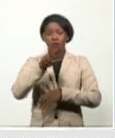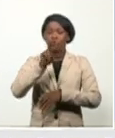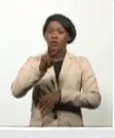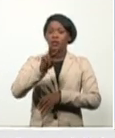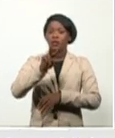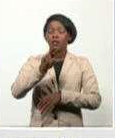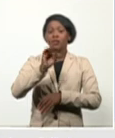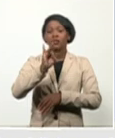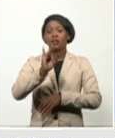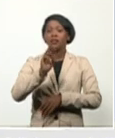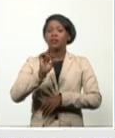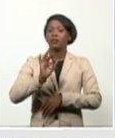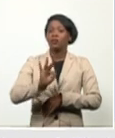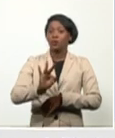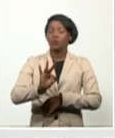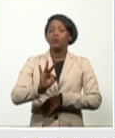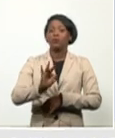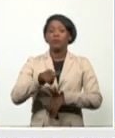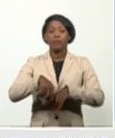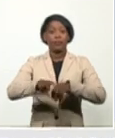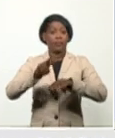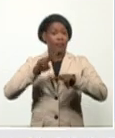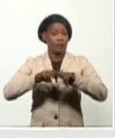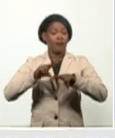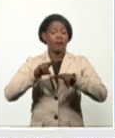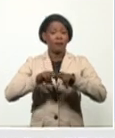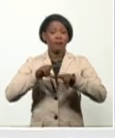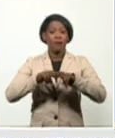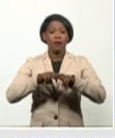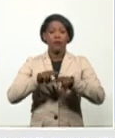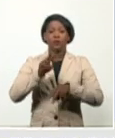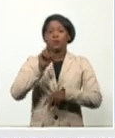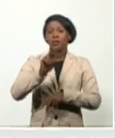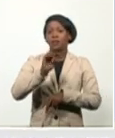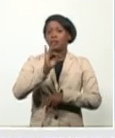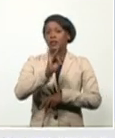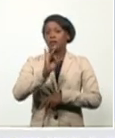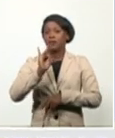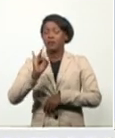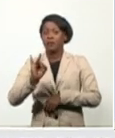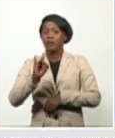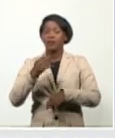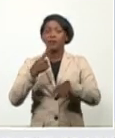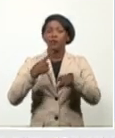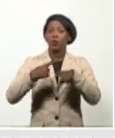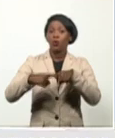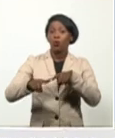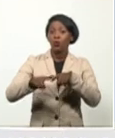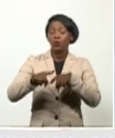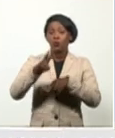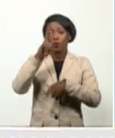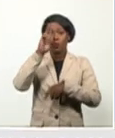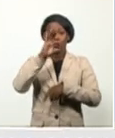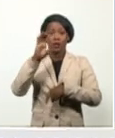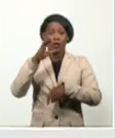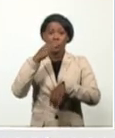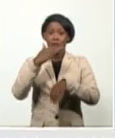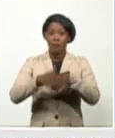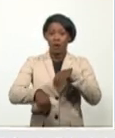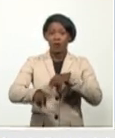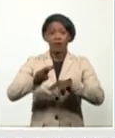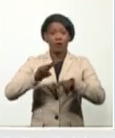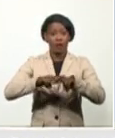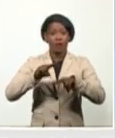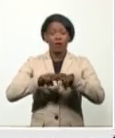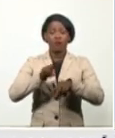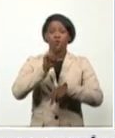278, en el de La Habana, 277, en el del Hospital Hermanos Amejeiras, 214,